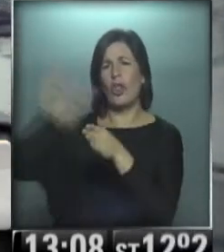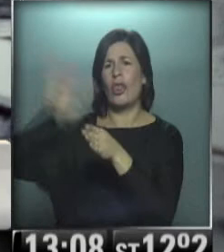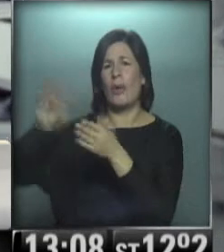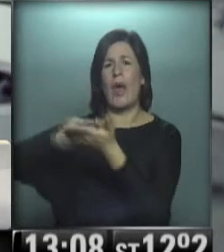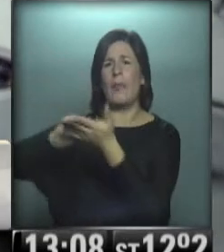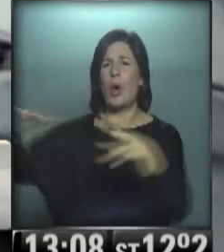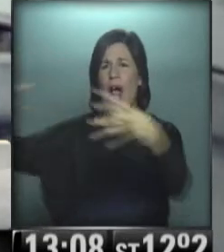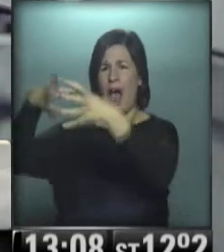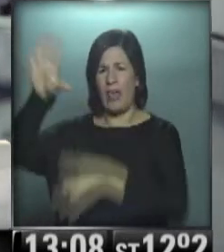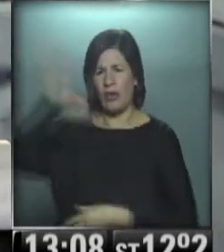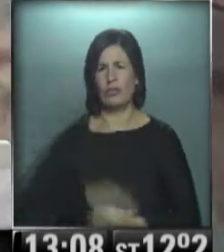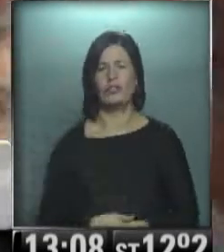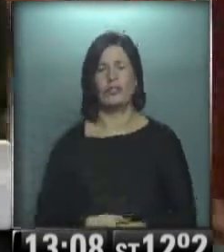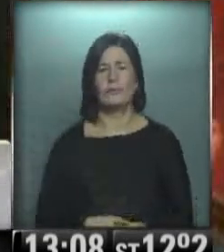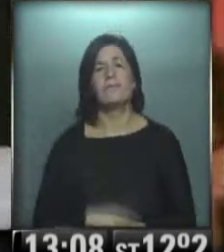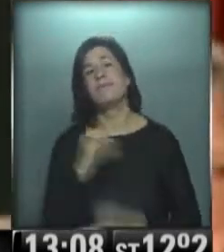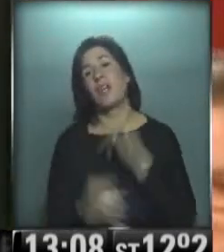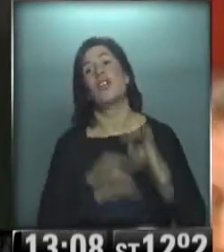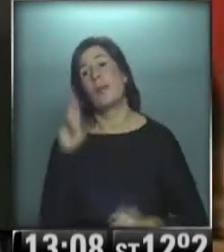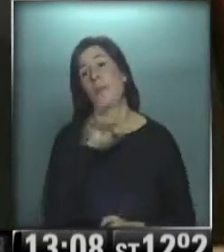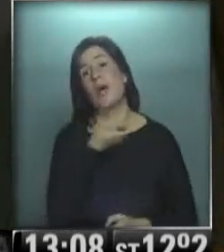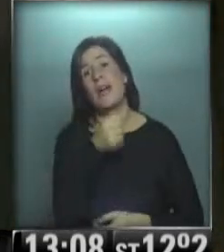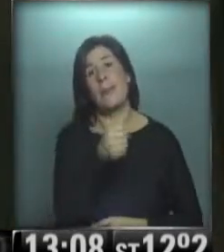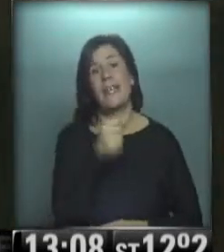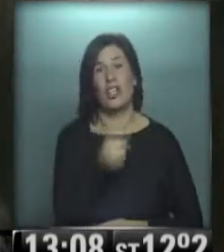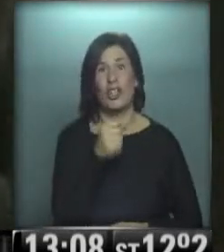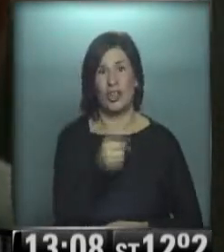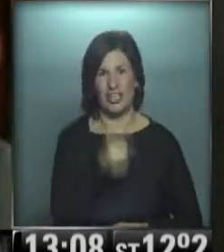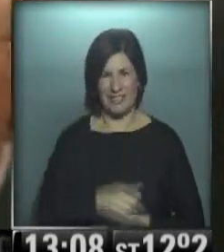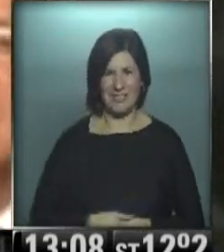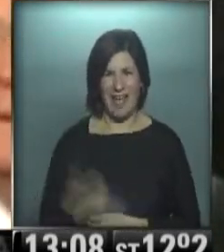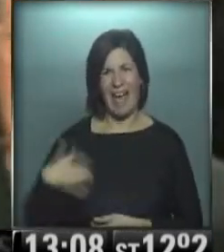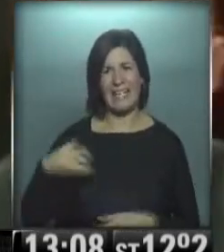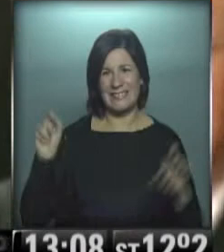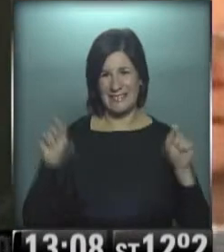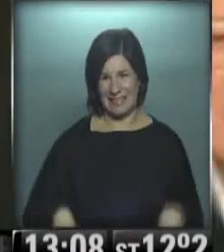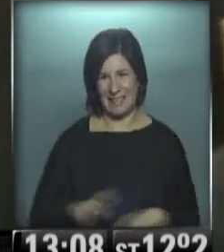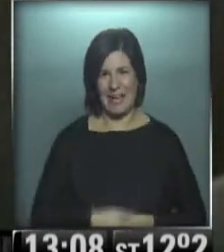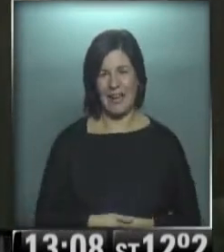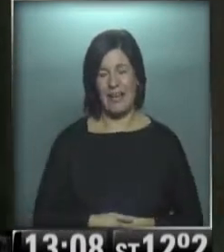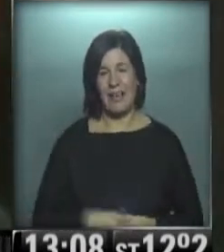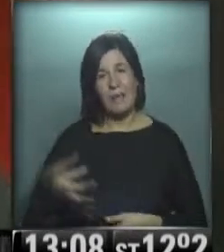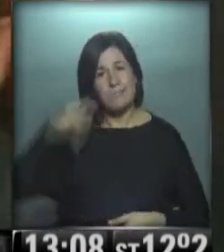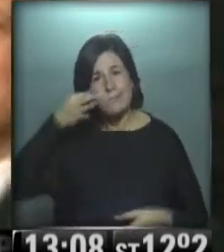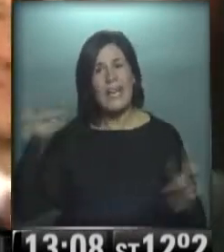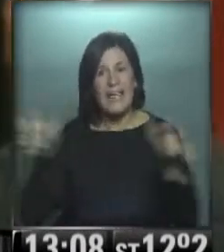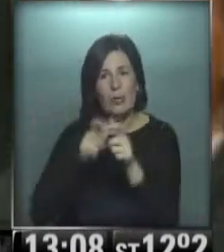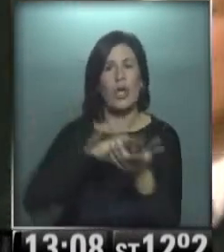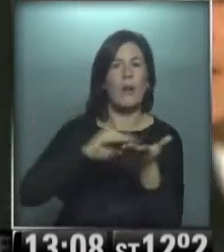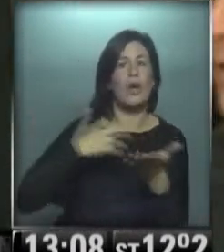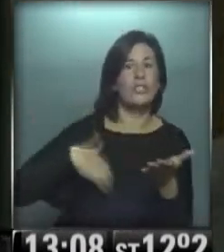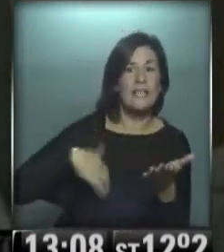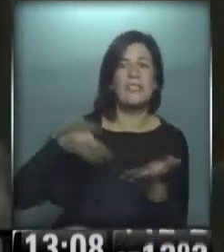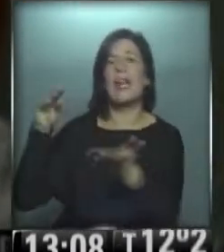holdouts. Declaraciones entonces de una periodista argentina que estuvo en la audiencia de los